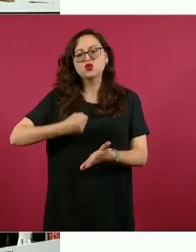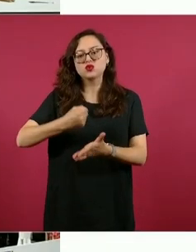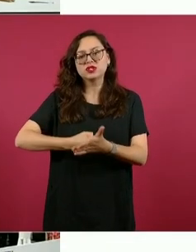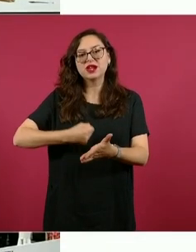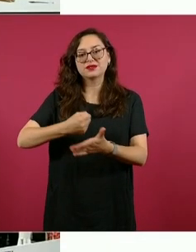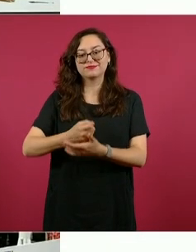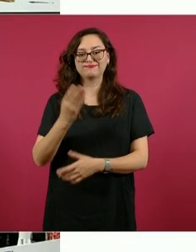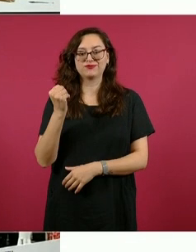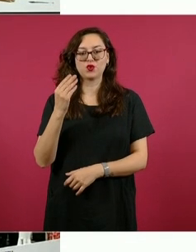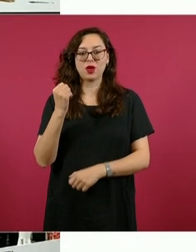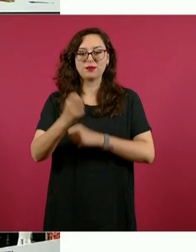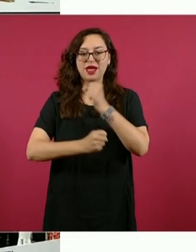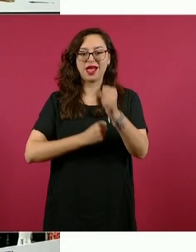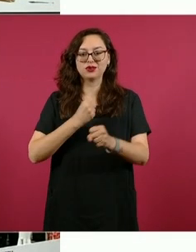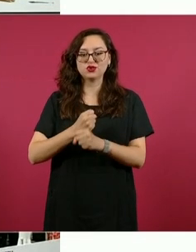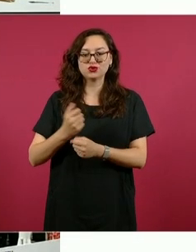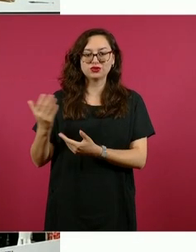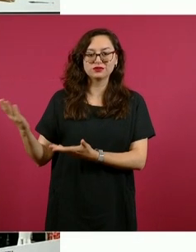9 años.